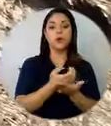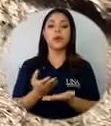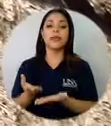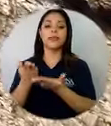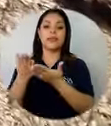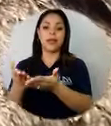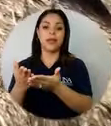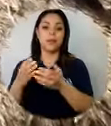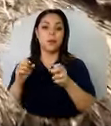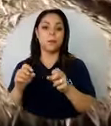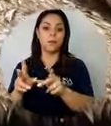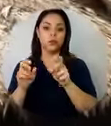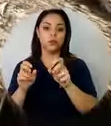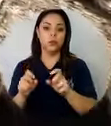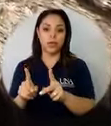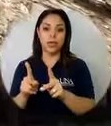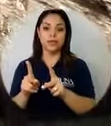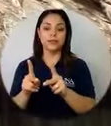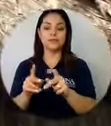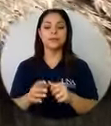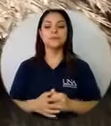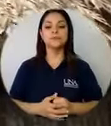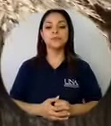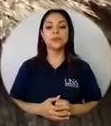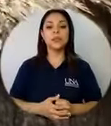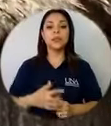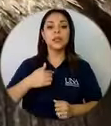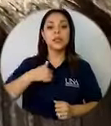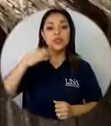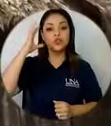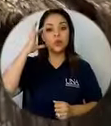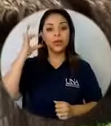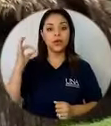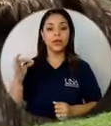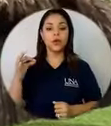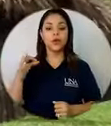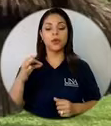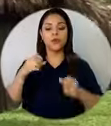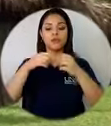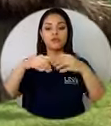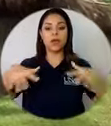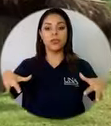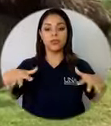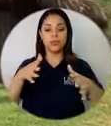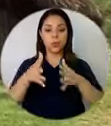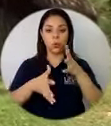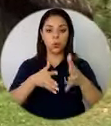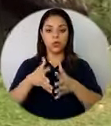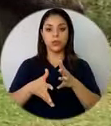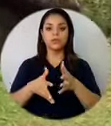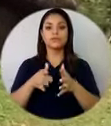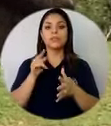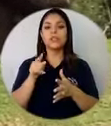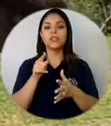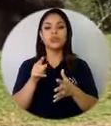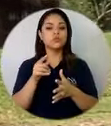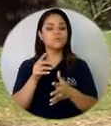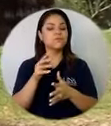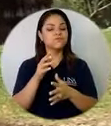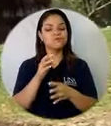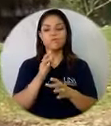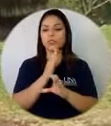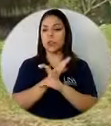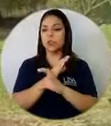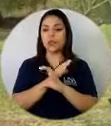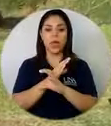crecimiento económico y generación de oportunidades. Y yo creo que el tema de la red de cuidado ha sido algo que se ha descuidado